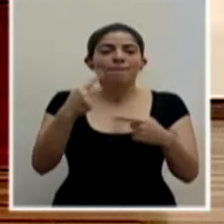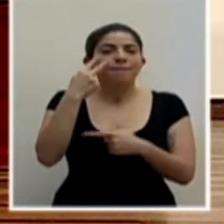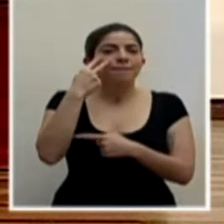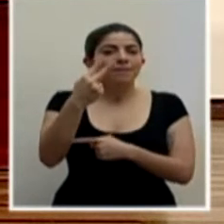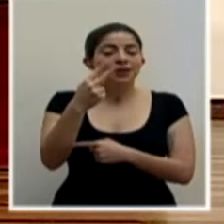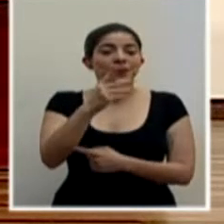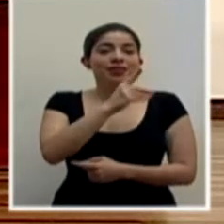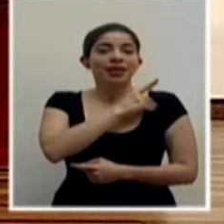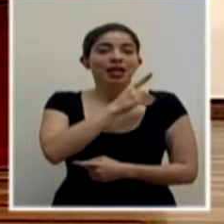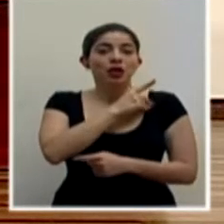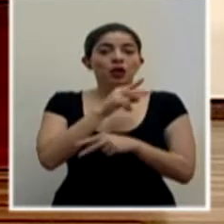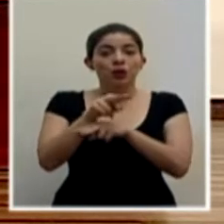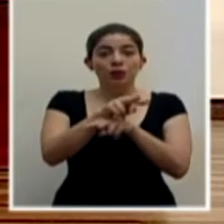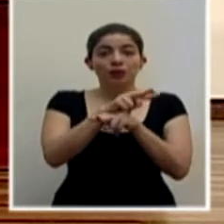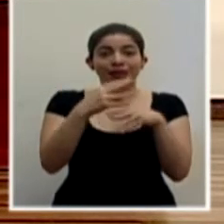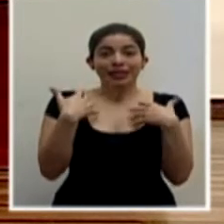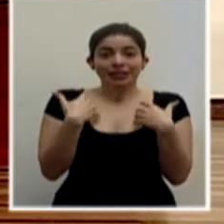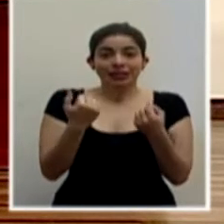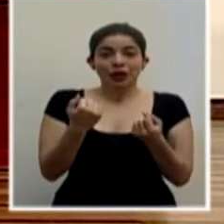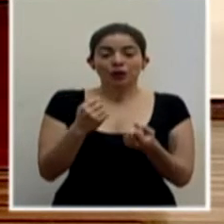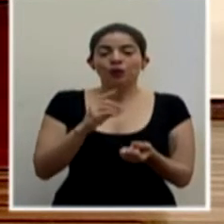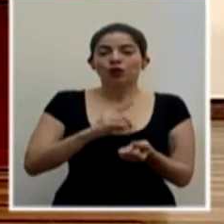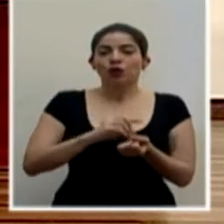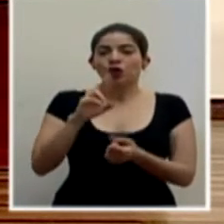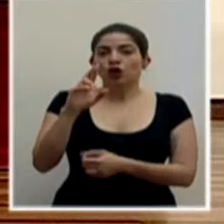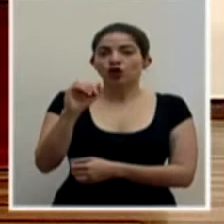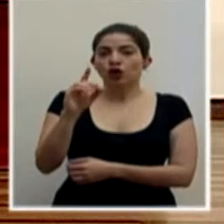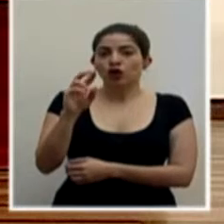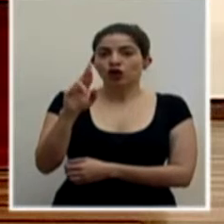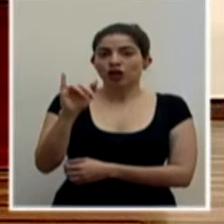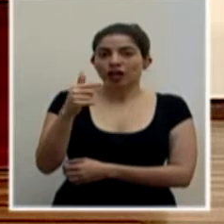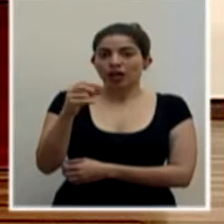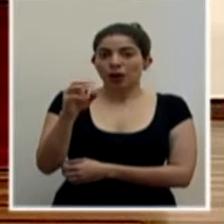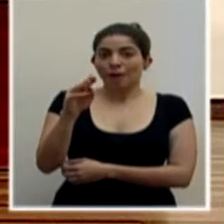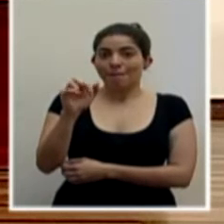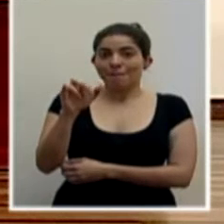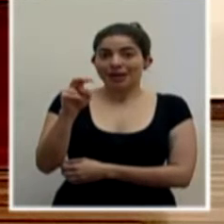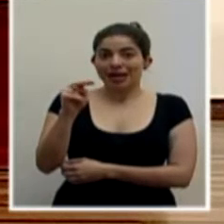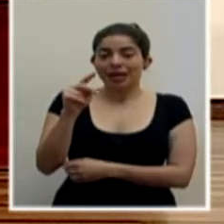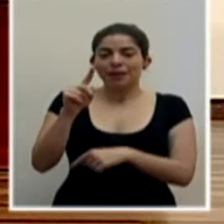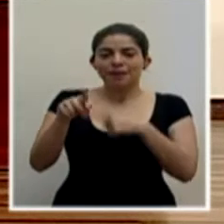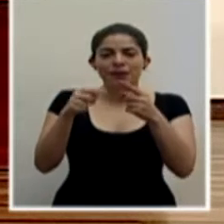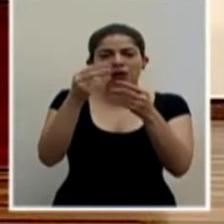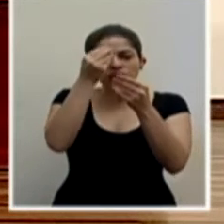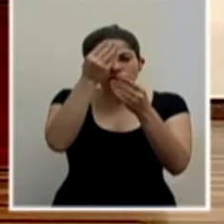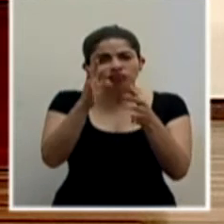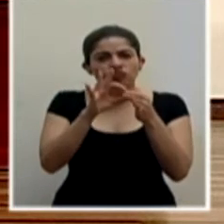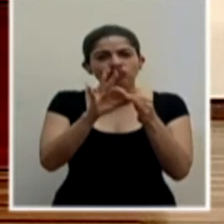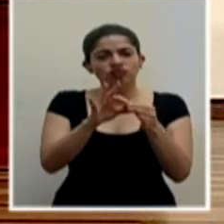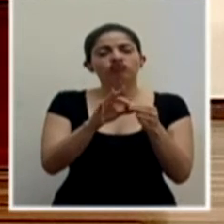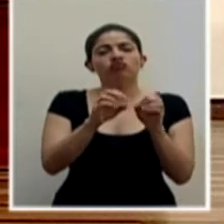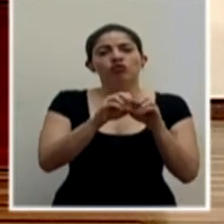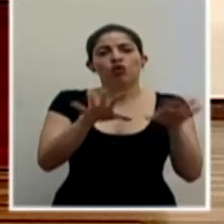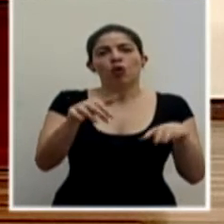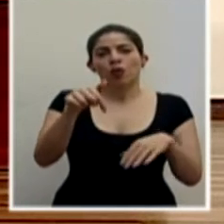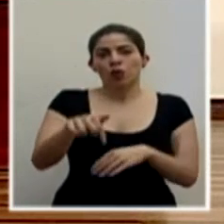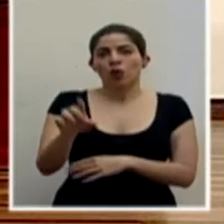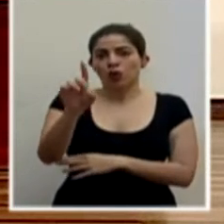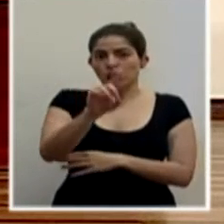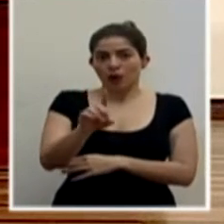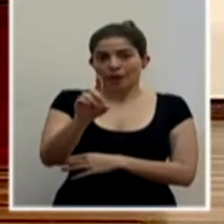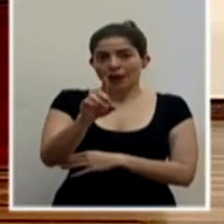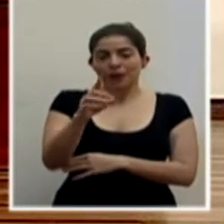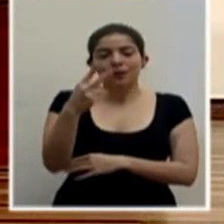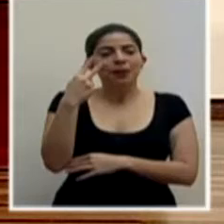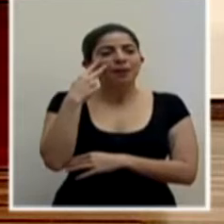observaremos al director de Vigilancia de la Salud, el doctor Rodrigo Marín, quien nos dará el reporte epidemiológico COVID para este domingo. Así